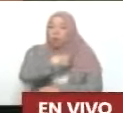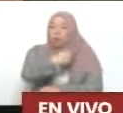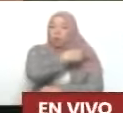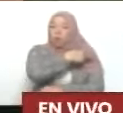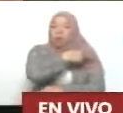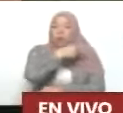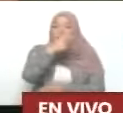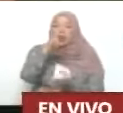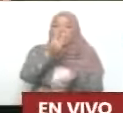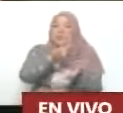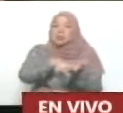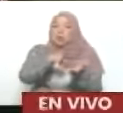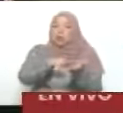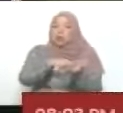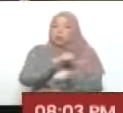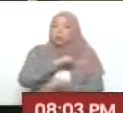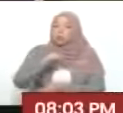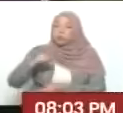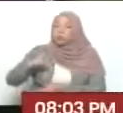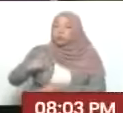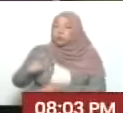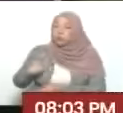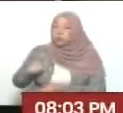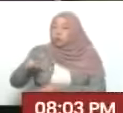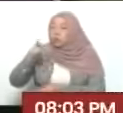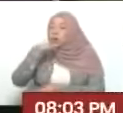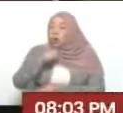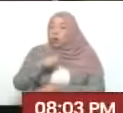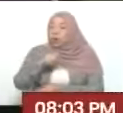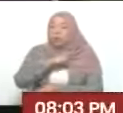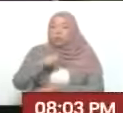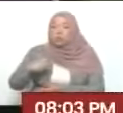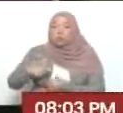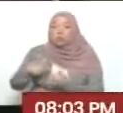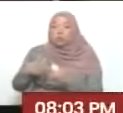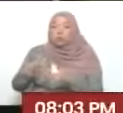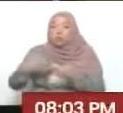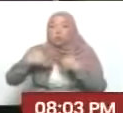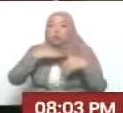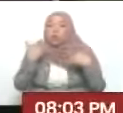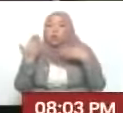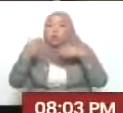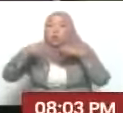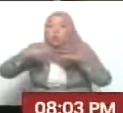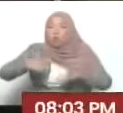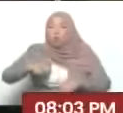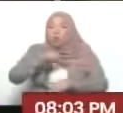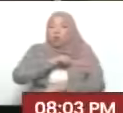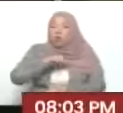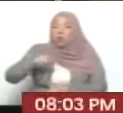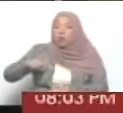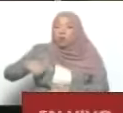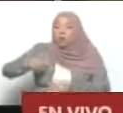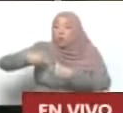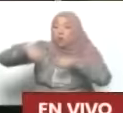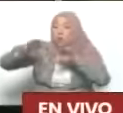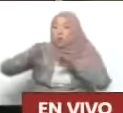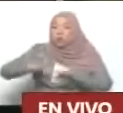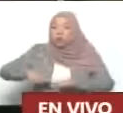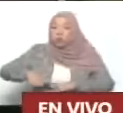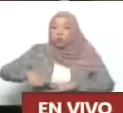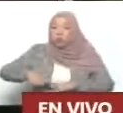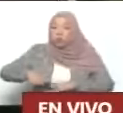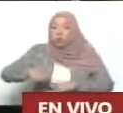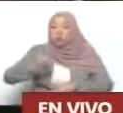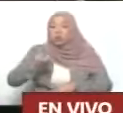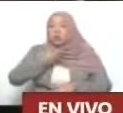privado, sí. Y a los que no tenían seguro privado, dejó que se murieran solos, abandonados,